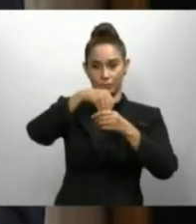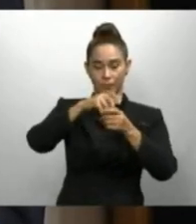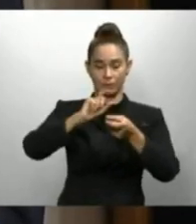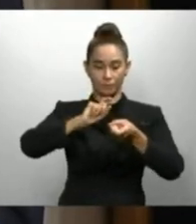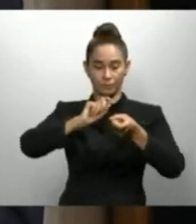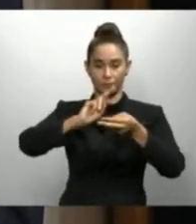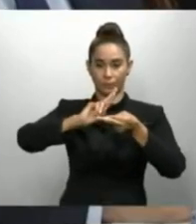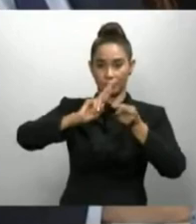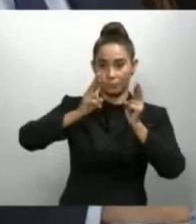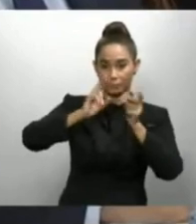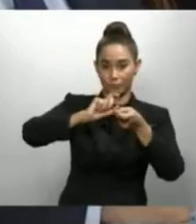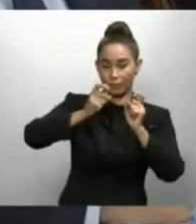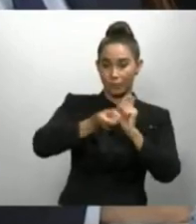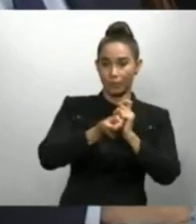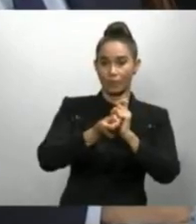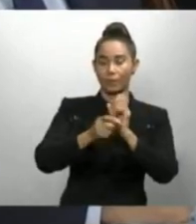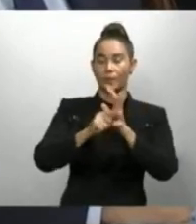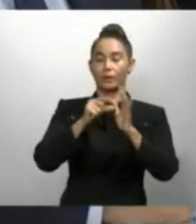decreto